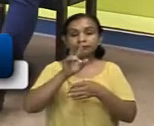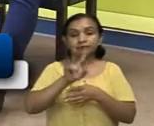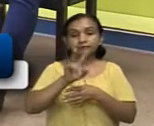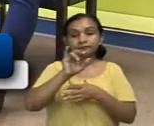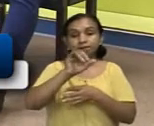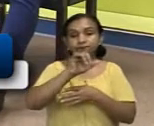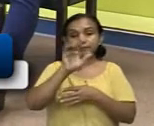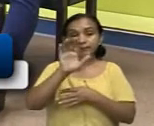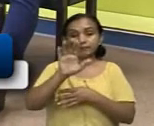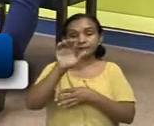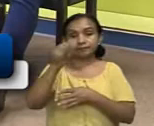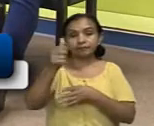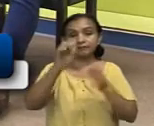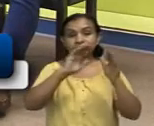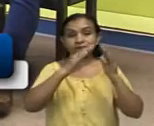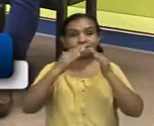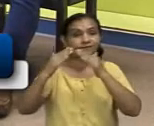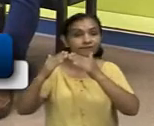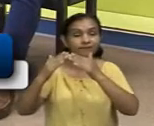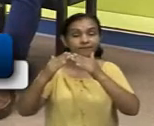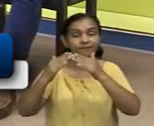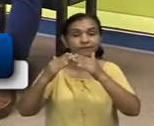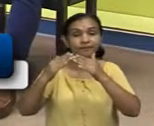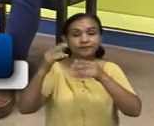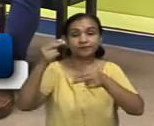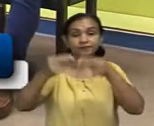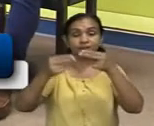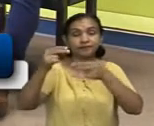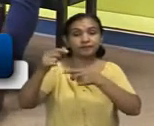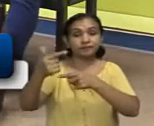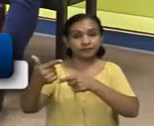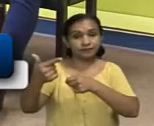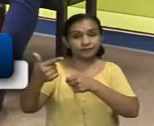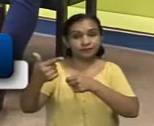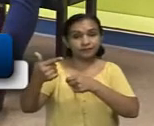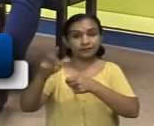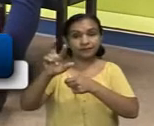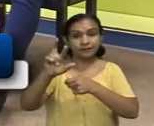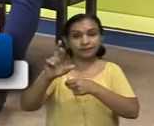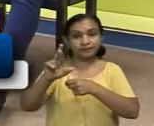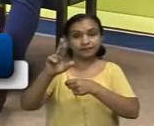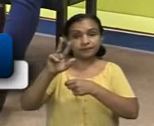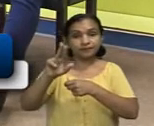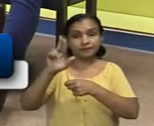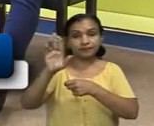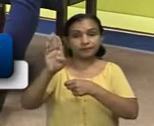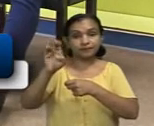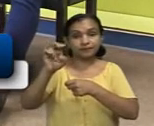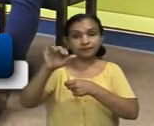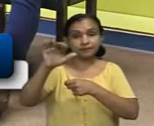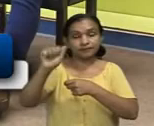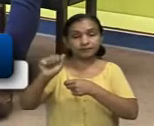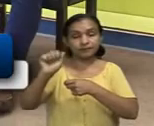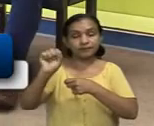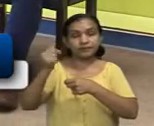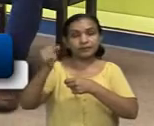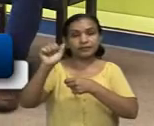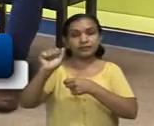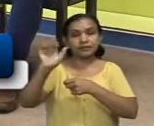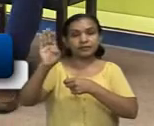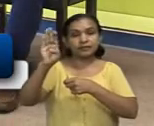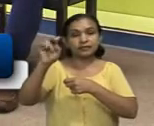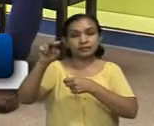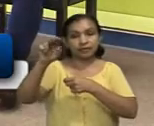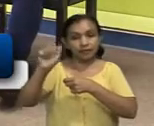atendiendo 56 barrios, todo lo que es el Distrito 7, desde la parte de Rubén hasta Sabana Grande, todo por medio, hasta llegar a